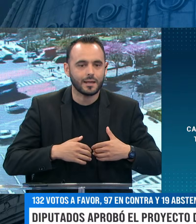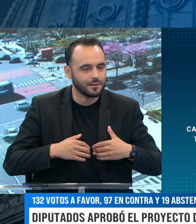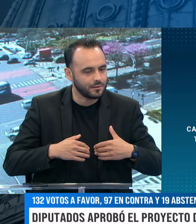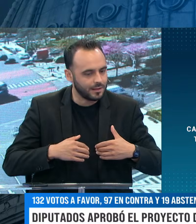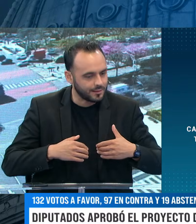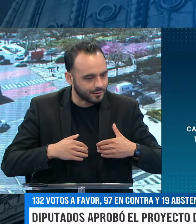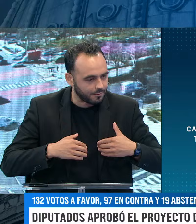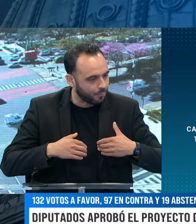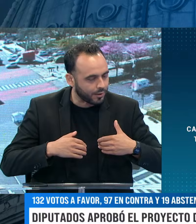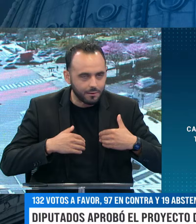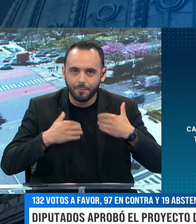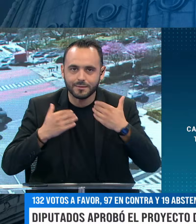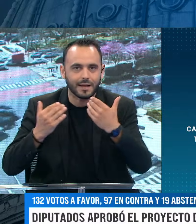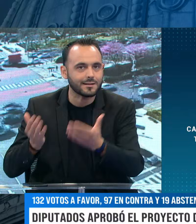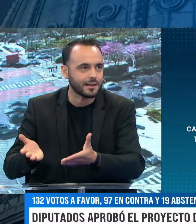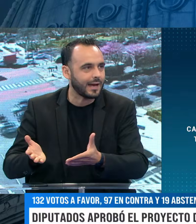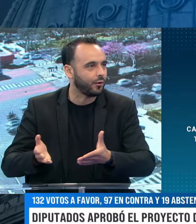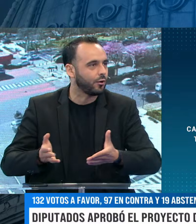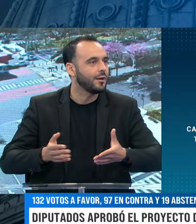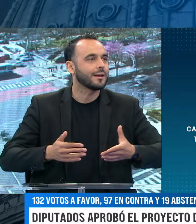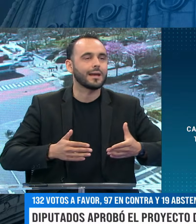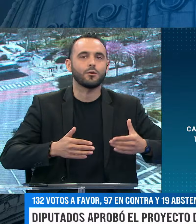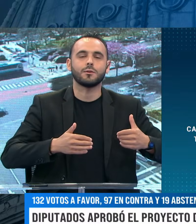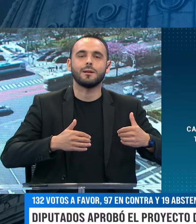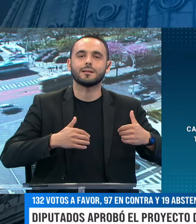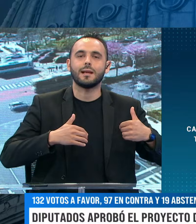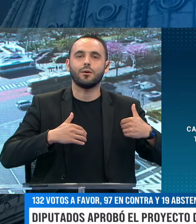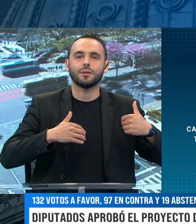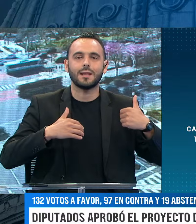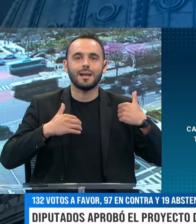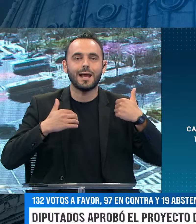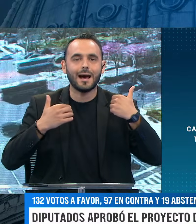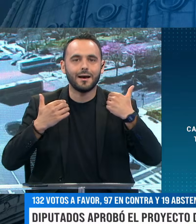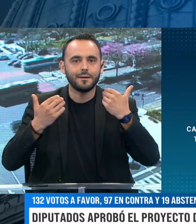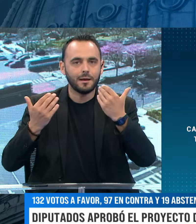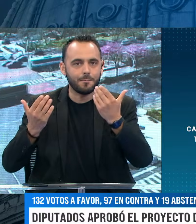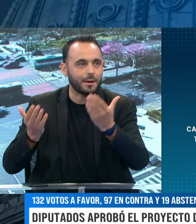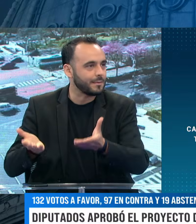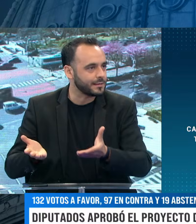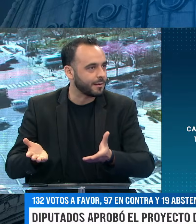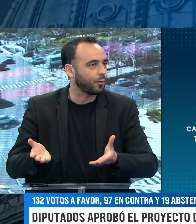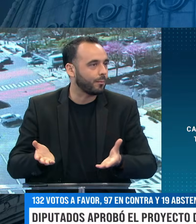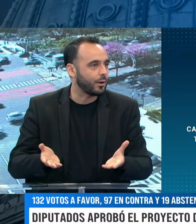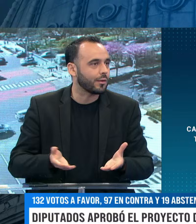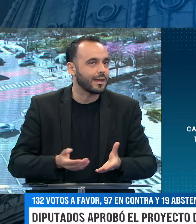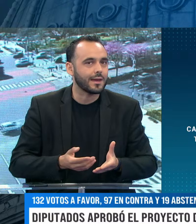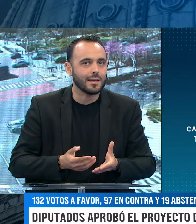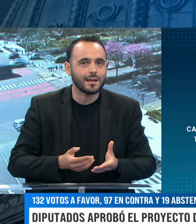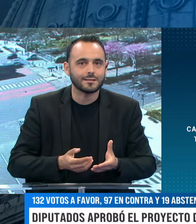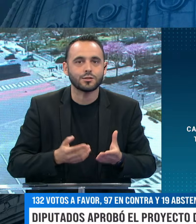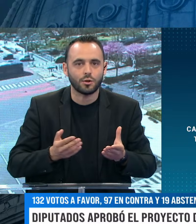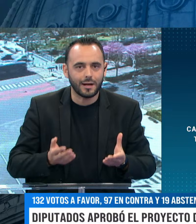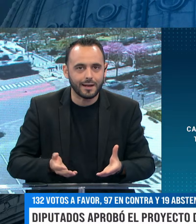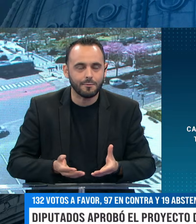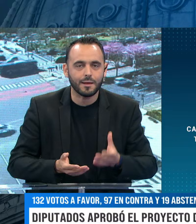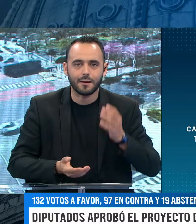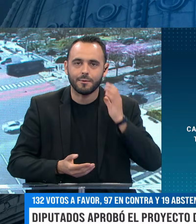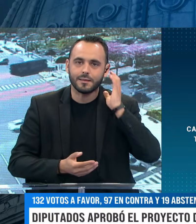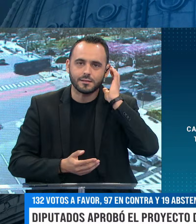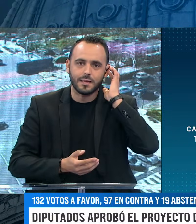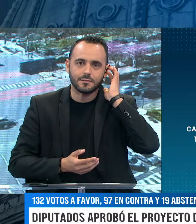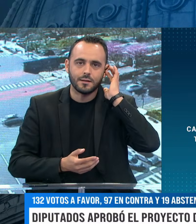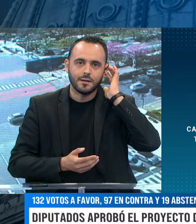ya sabíamos que iba a pasar al Senado, que inclusive el Senado tiene la premisa por lo menos de sesionar el